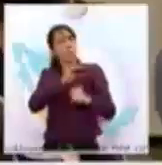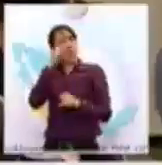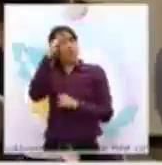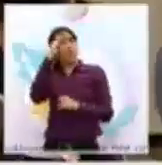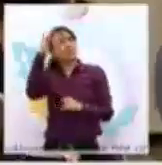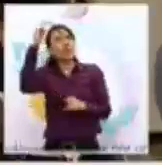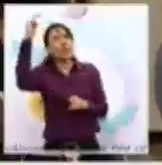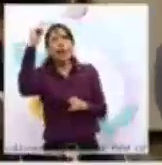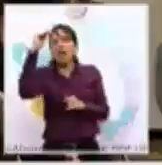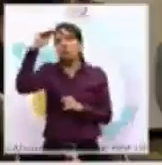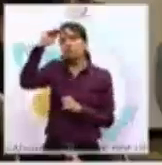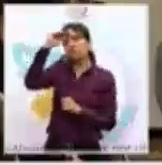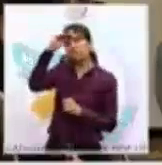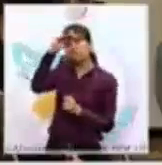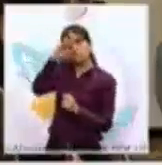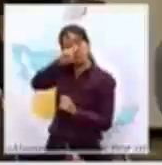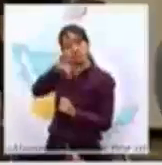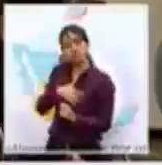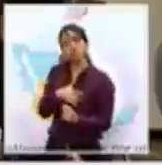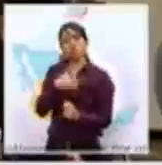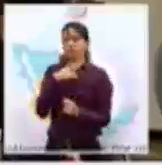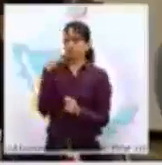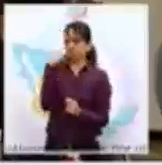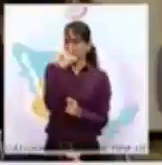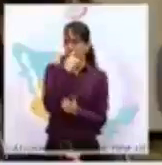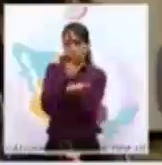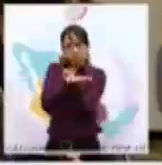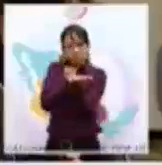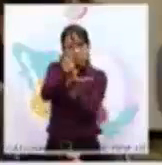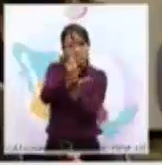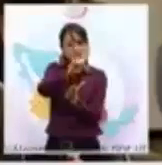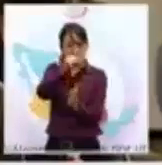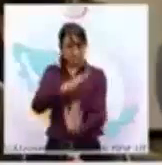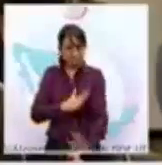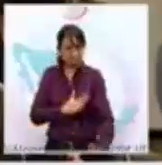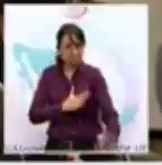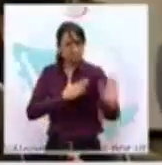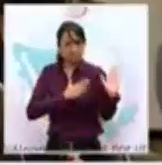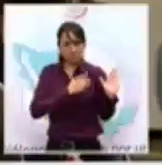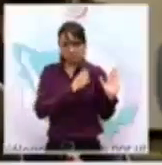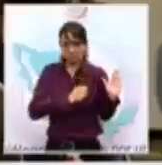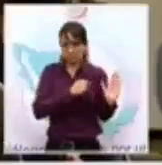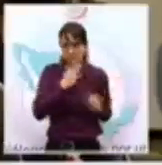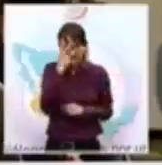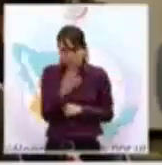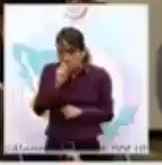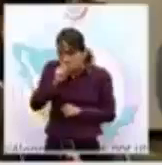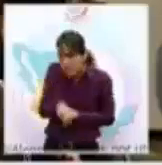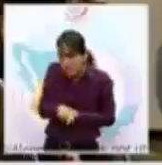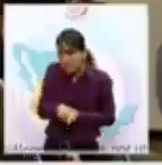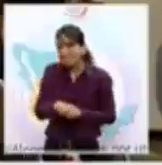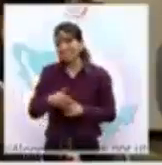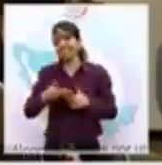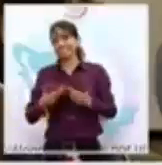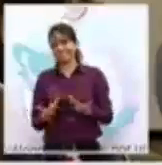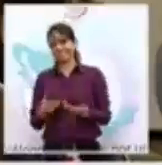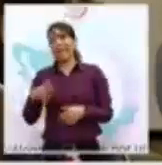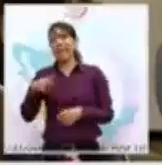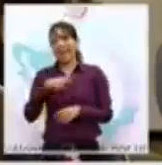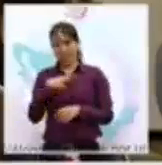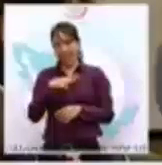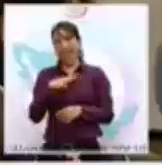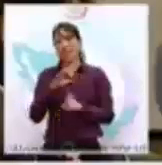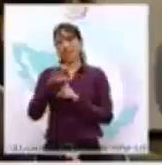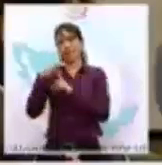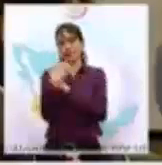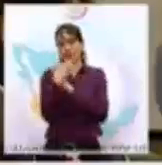a disentir y sobre todo a comprometerse. Estamos frente a un Consejo Nacional de Evaluación que en las